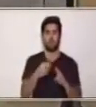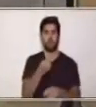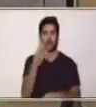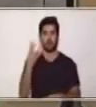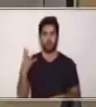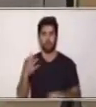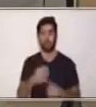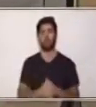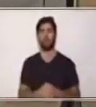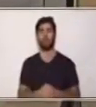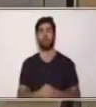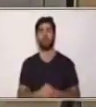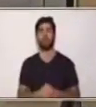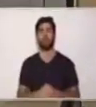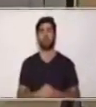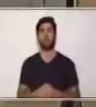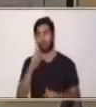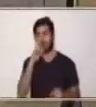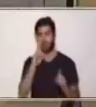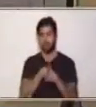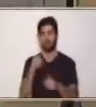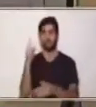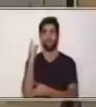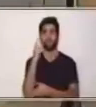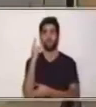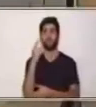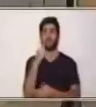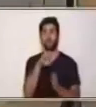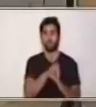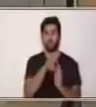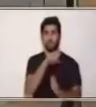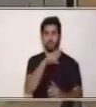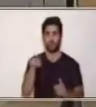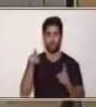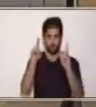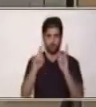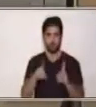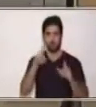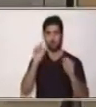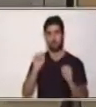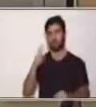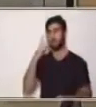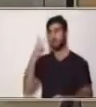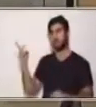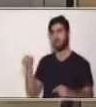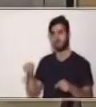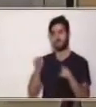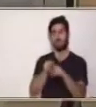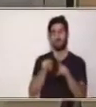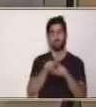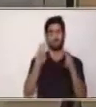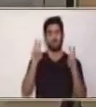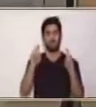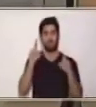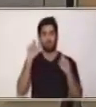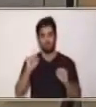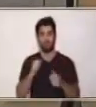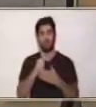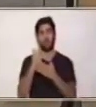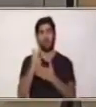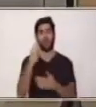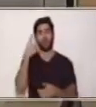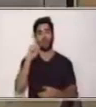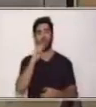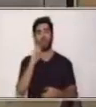Y algo muy importante es que si hay alguna persona con discapacidad, en este caso, este tema le va a